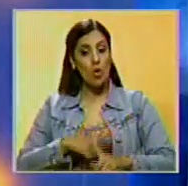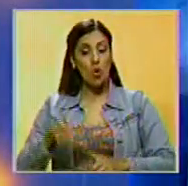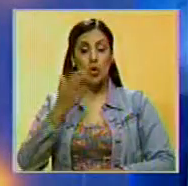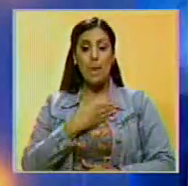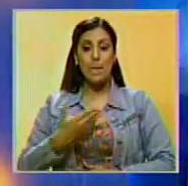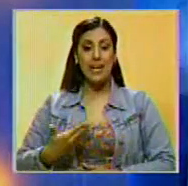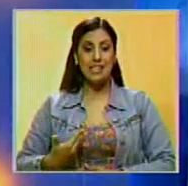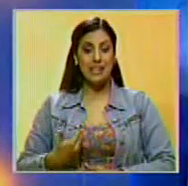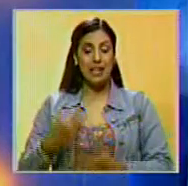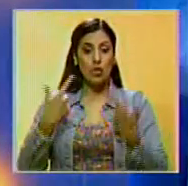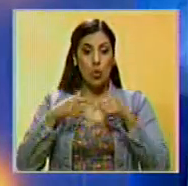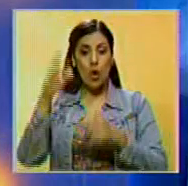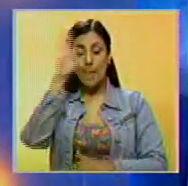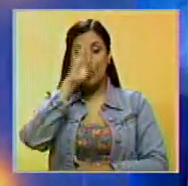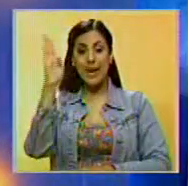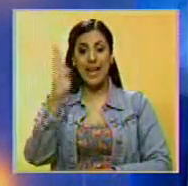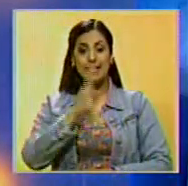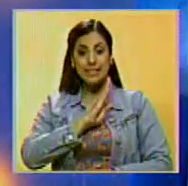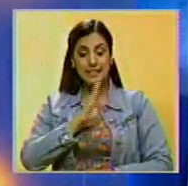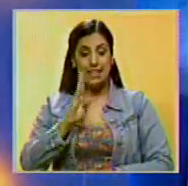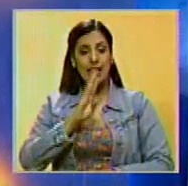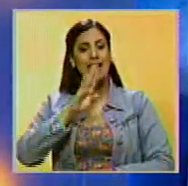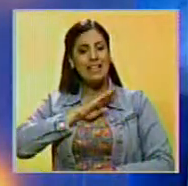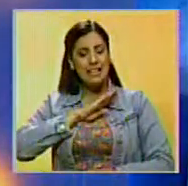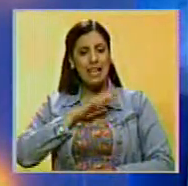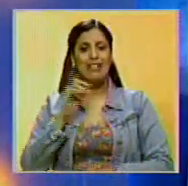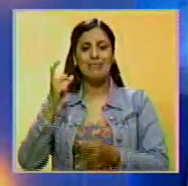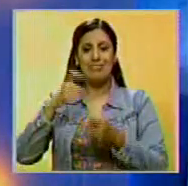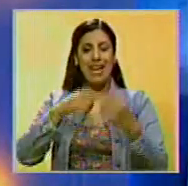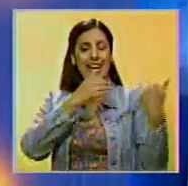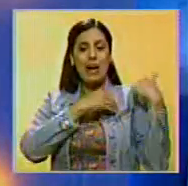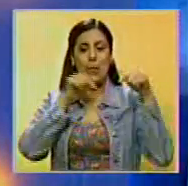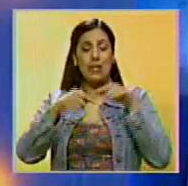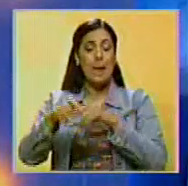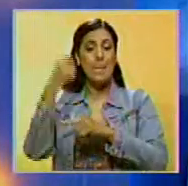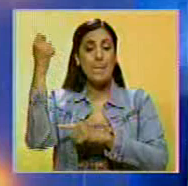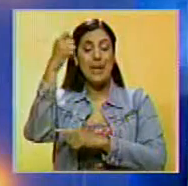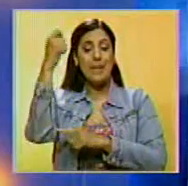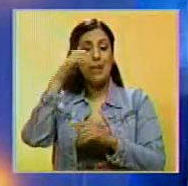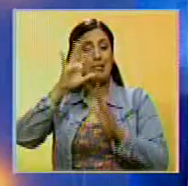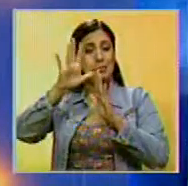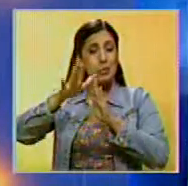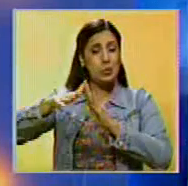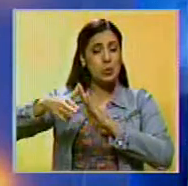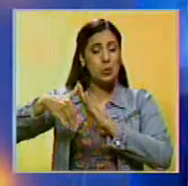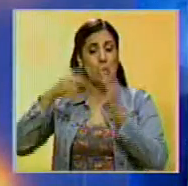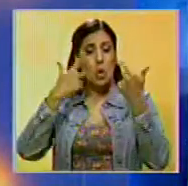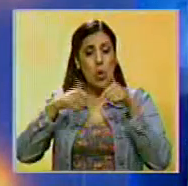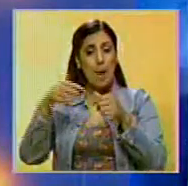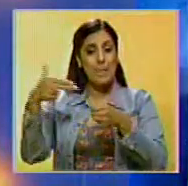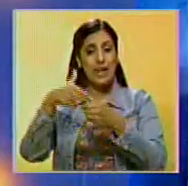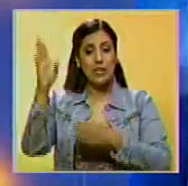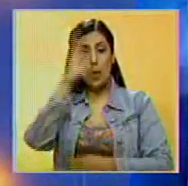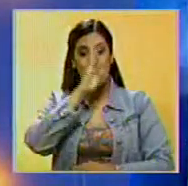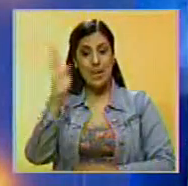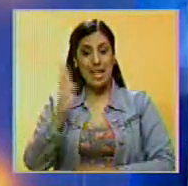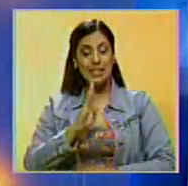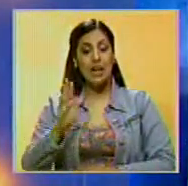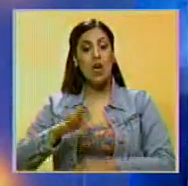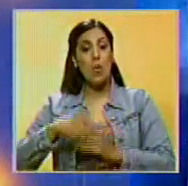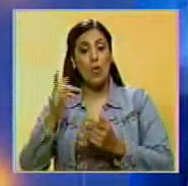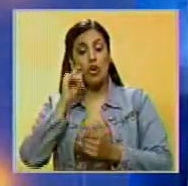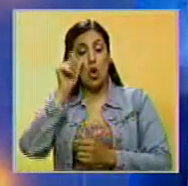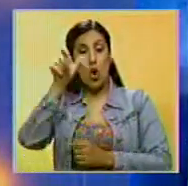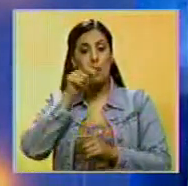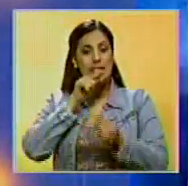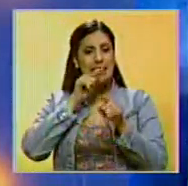el presidente interino de Brasil Michel temer resultó implicado por primera vez en el caso de corrupción en la estatal petrobras esto luego de que un